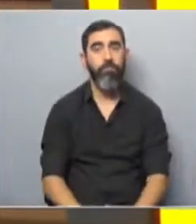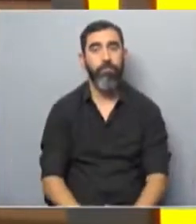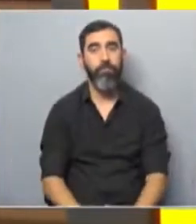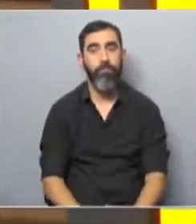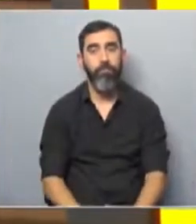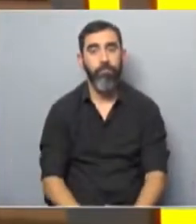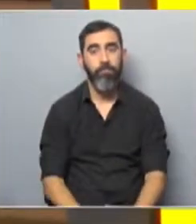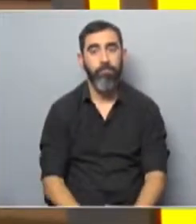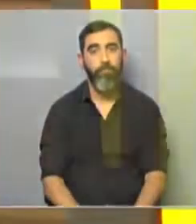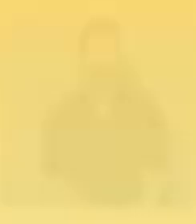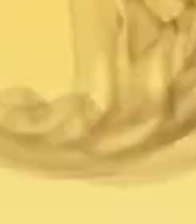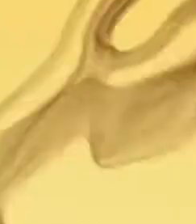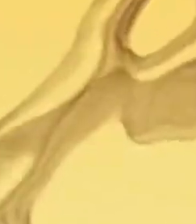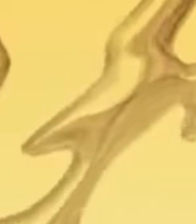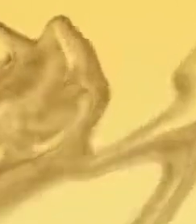conocimiento.